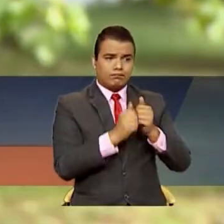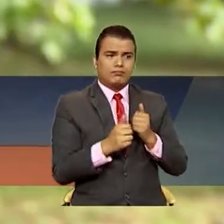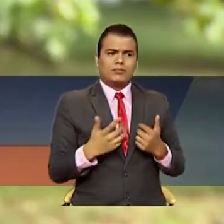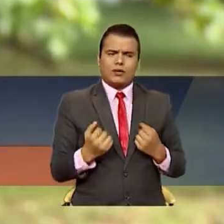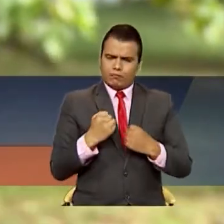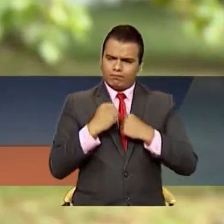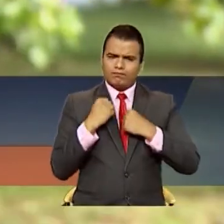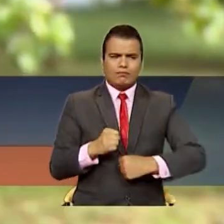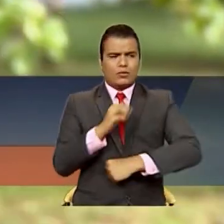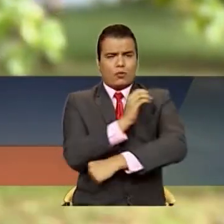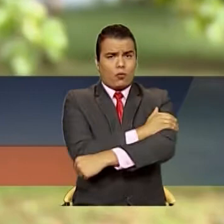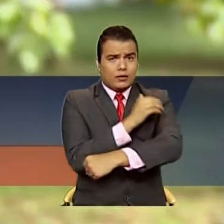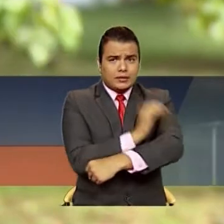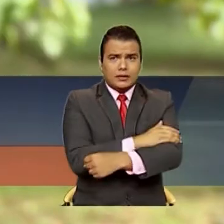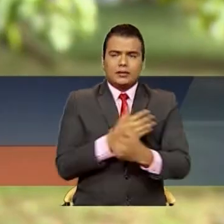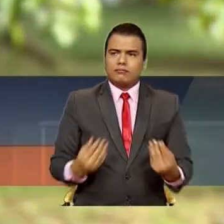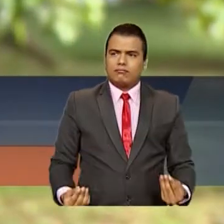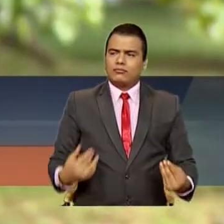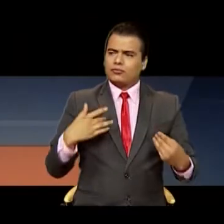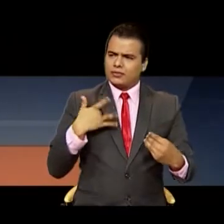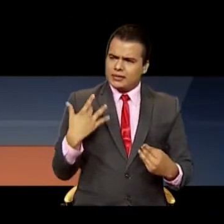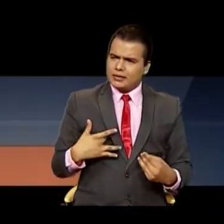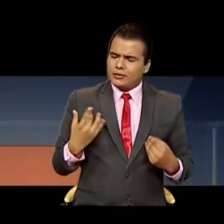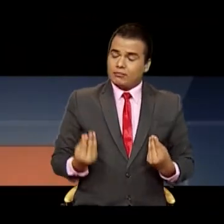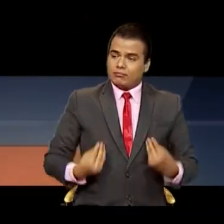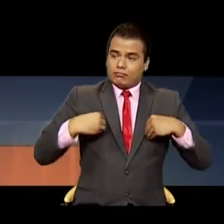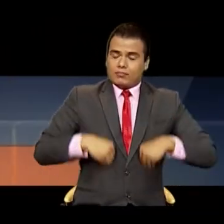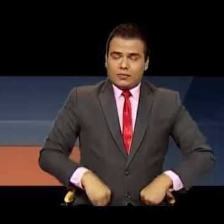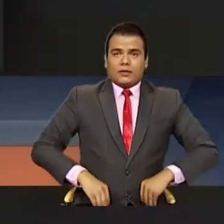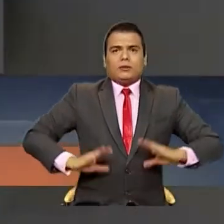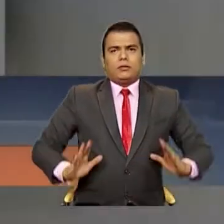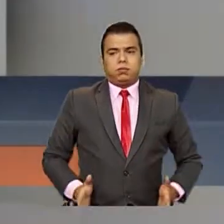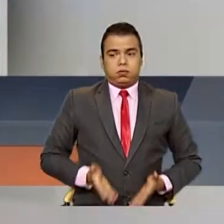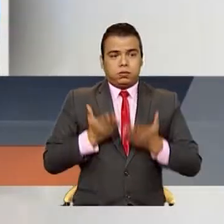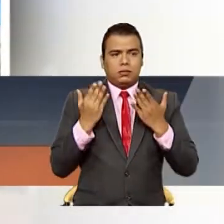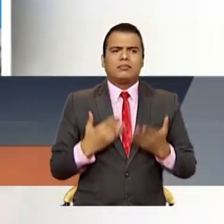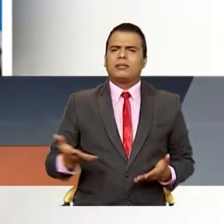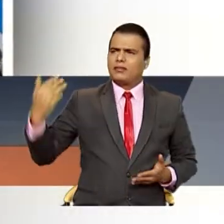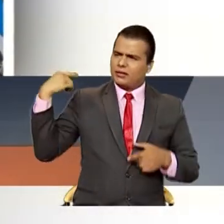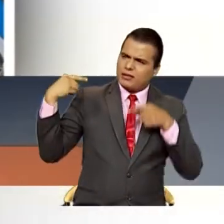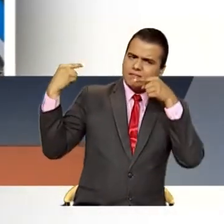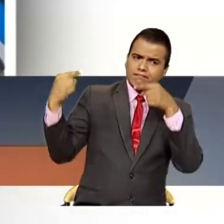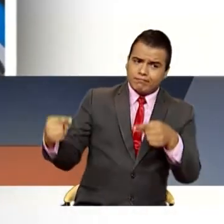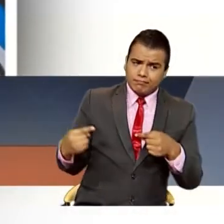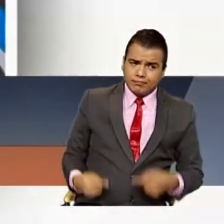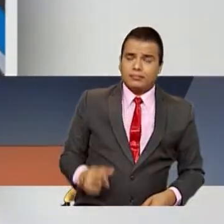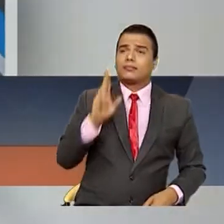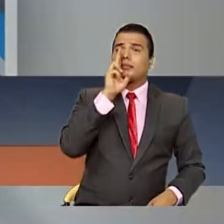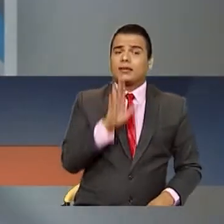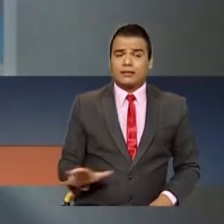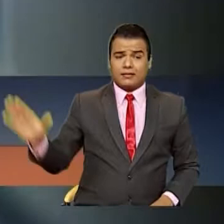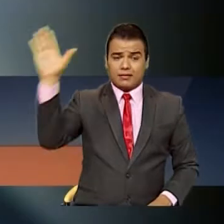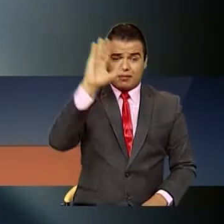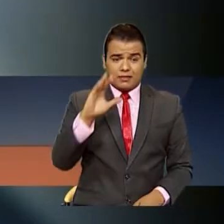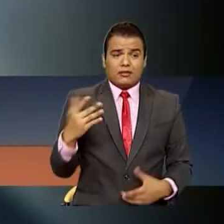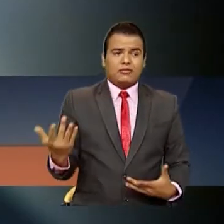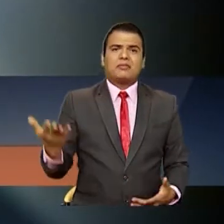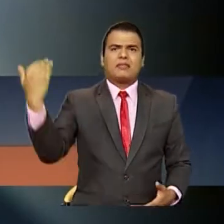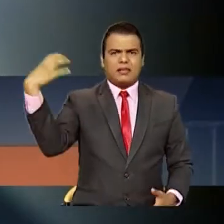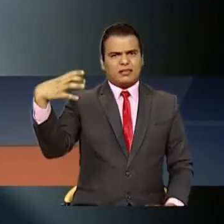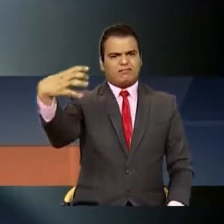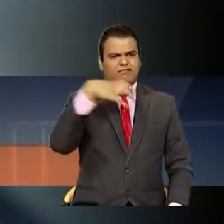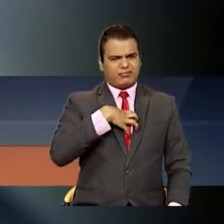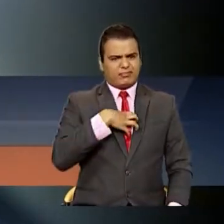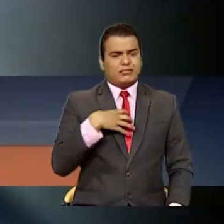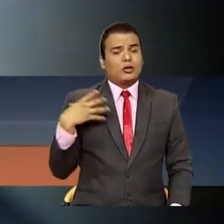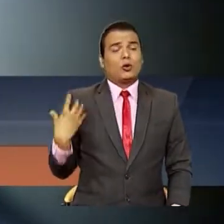de fuerza, de motivación. Entonces hemos tenido campeonatos nacionales, hemos ganado también de primer lugar,